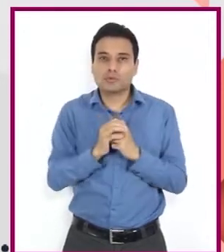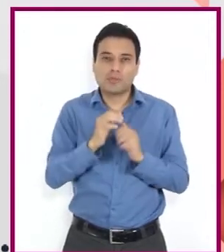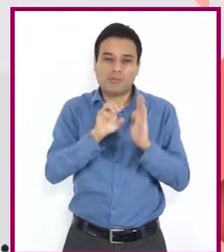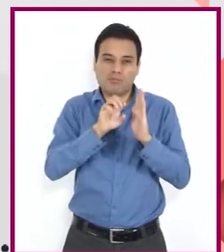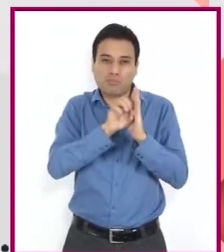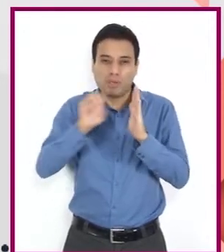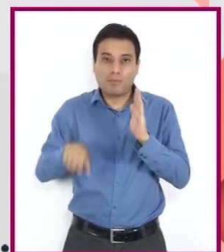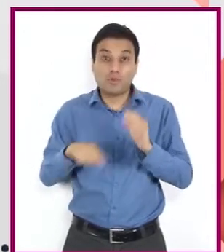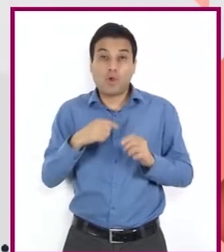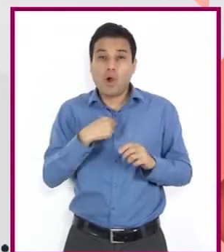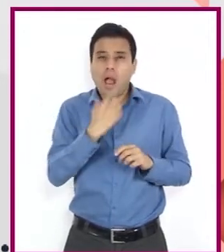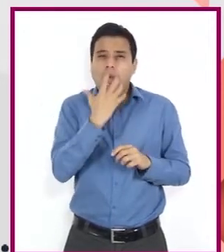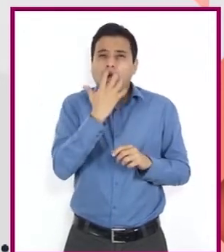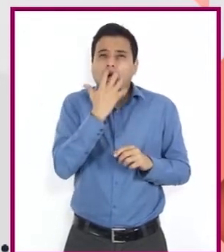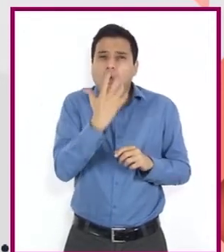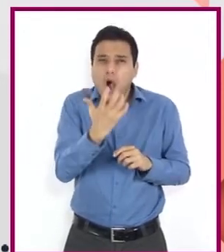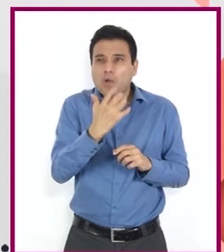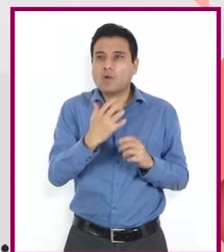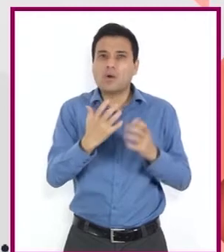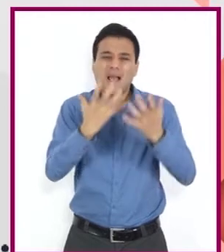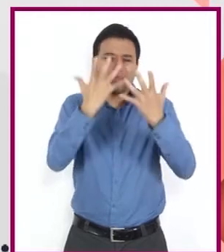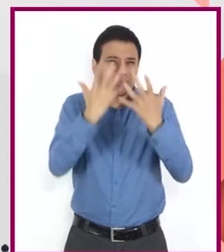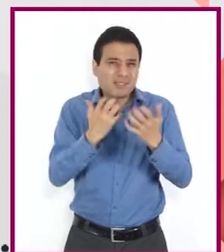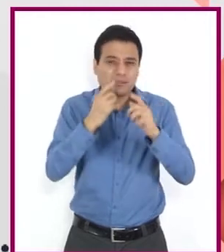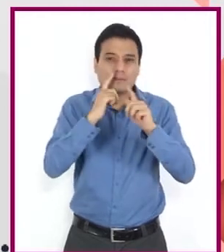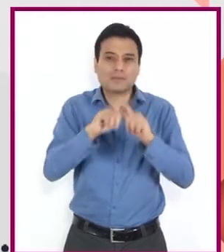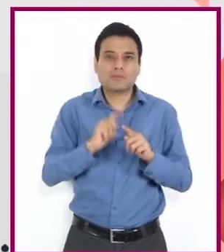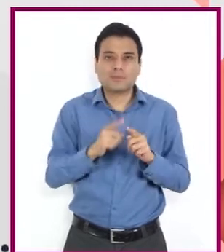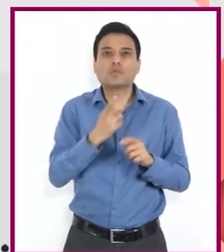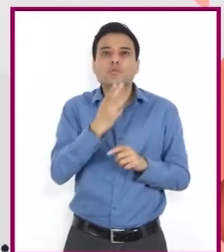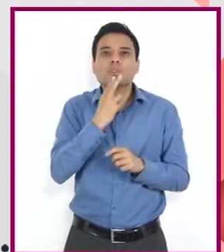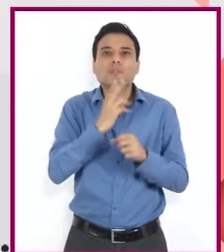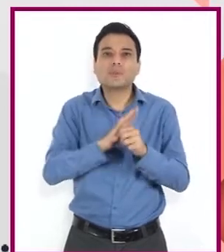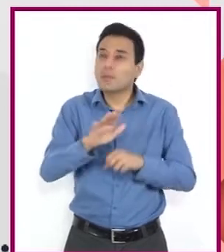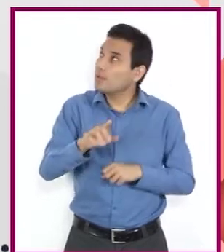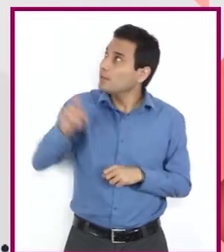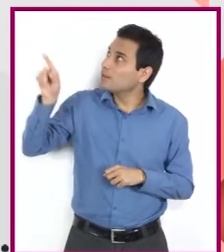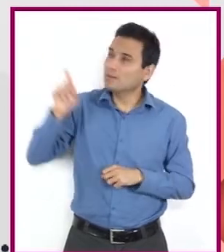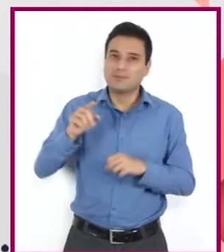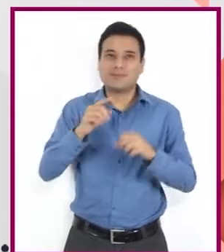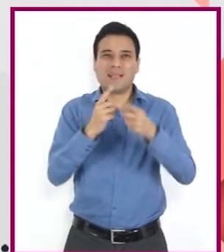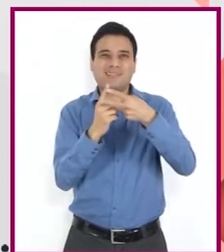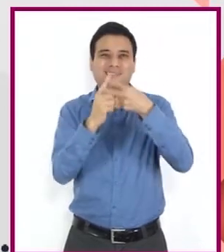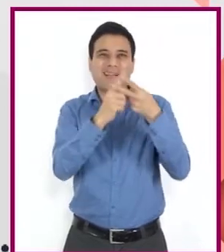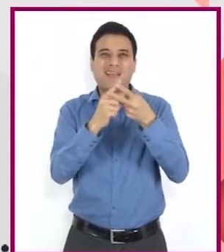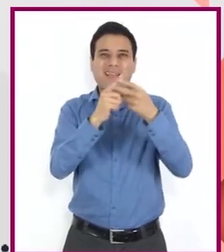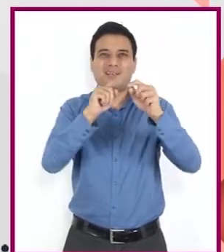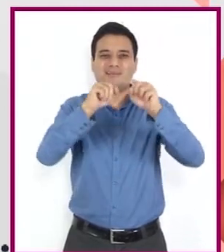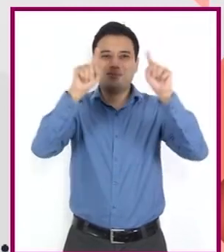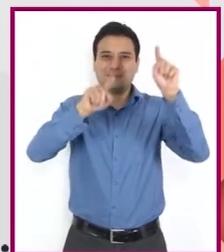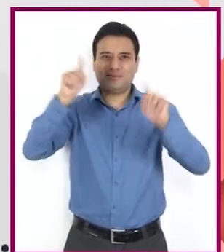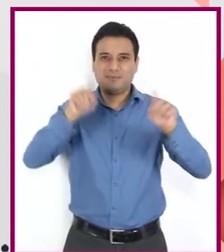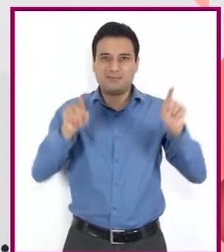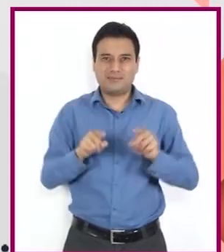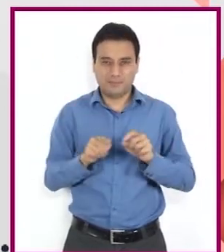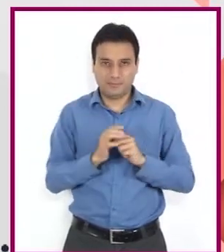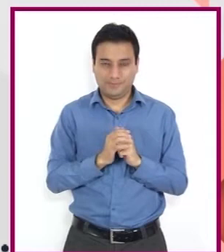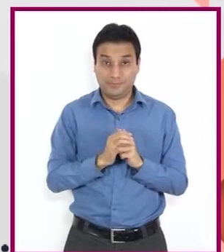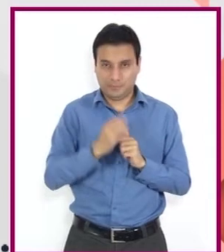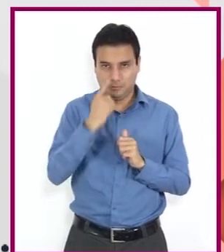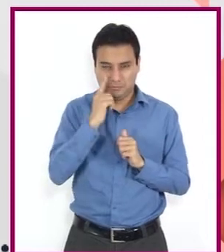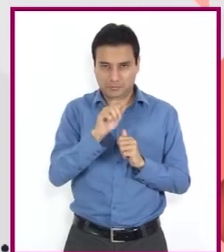o emoción, se usan globos con picos o salientes. En cambio, cuando es